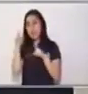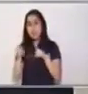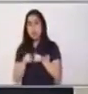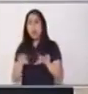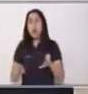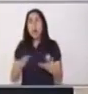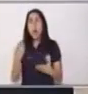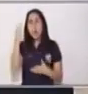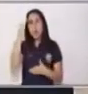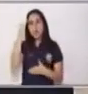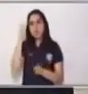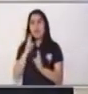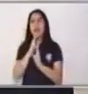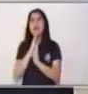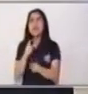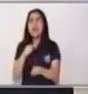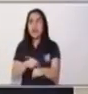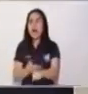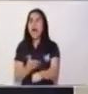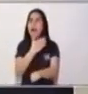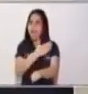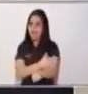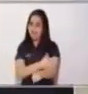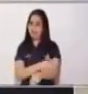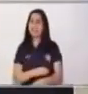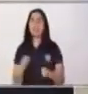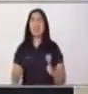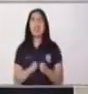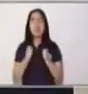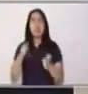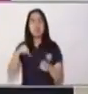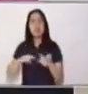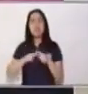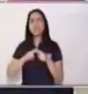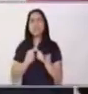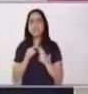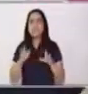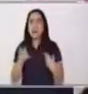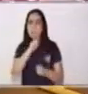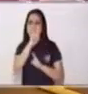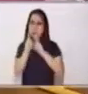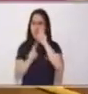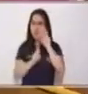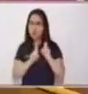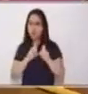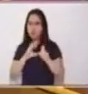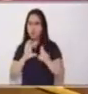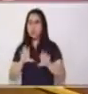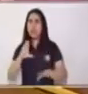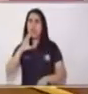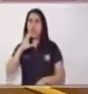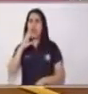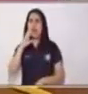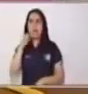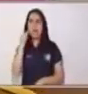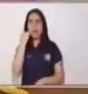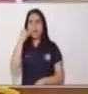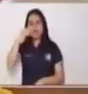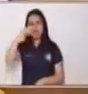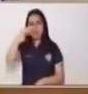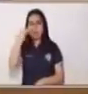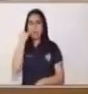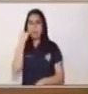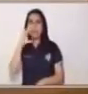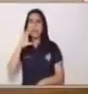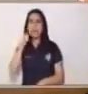a iniciar con las preguntas críticas. Cuando hablamos de preguntas críticas,